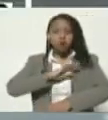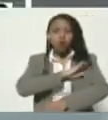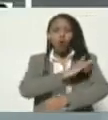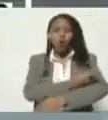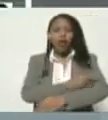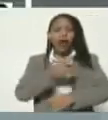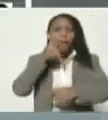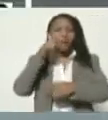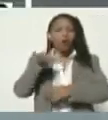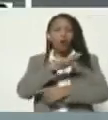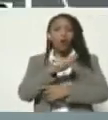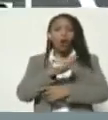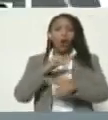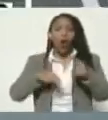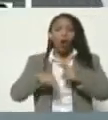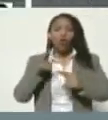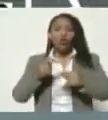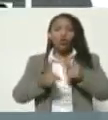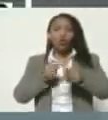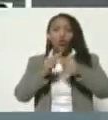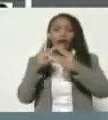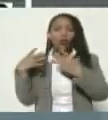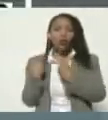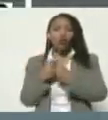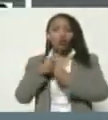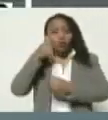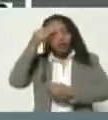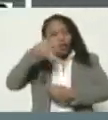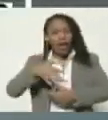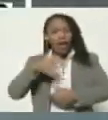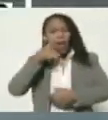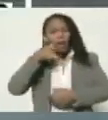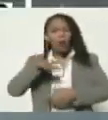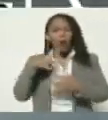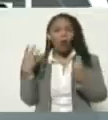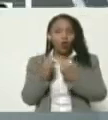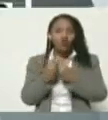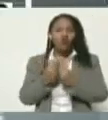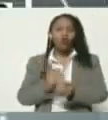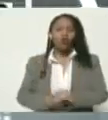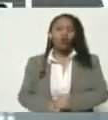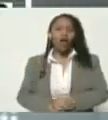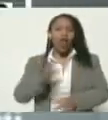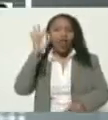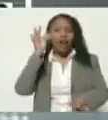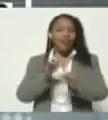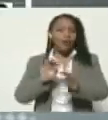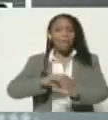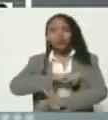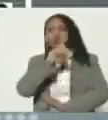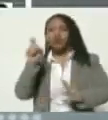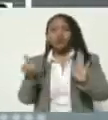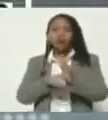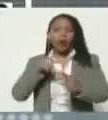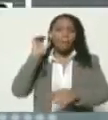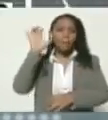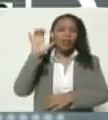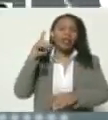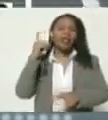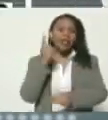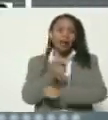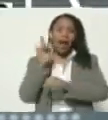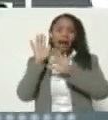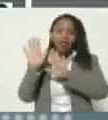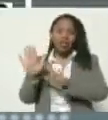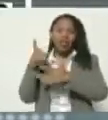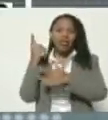construir el poder con el pueblo, creer en el pueblo. La fe absoluta en la patria tiene que ser la fe